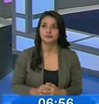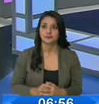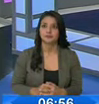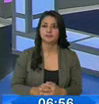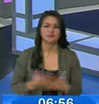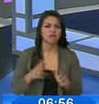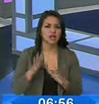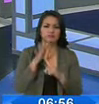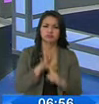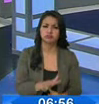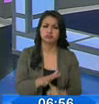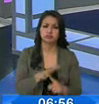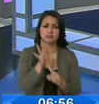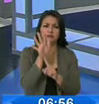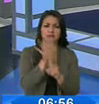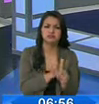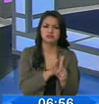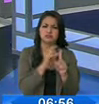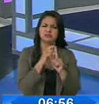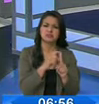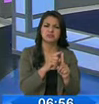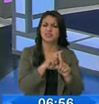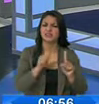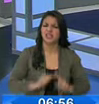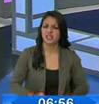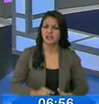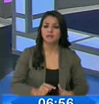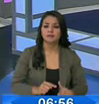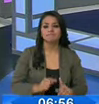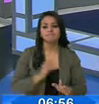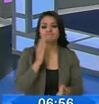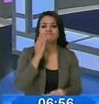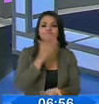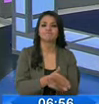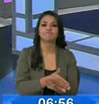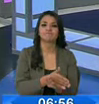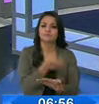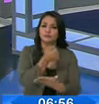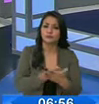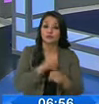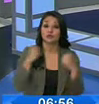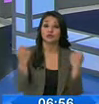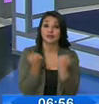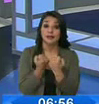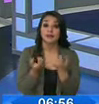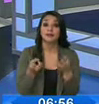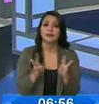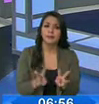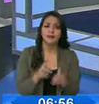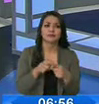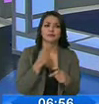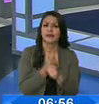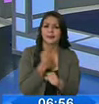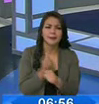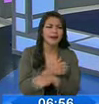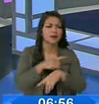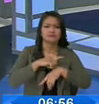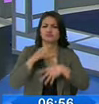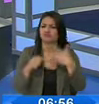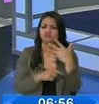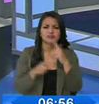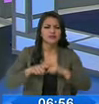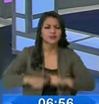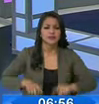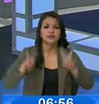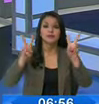el acoso y sobre todo a luchar por la igualdad, no solamente en todas las sociedades, sino en el trabajo, en todo, en absolutamente todo, que es